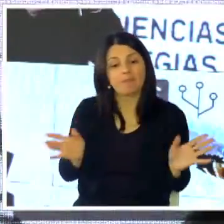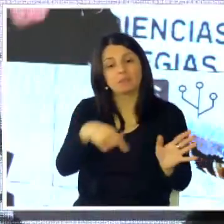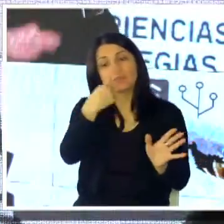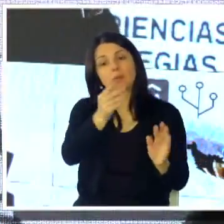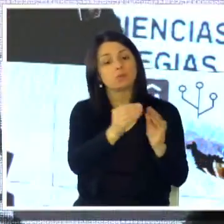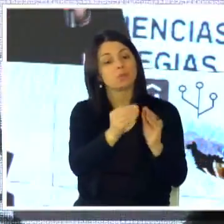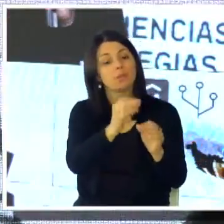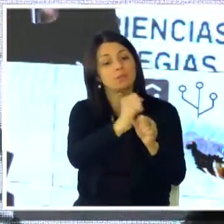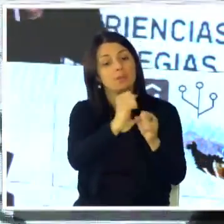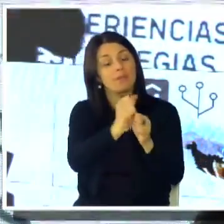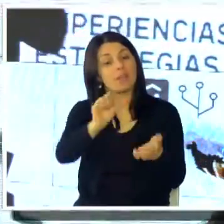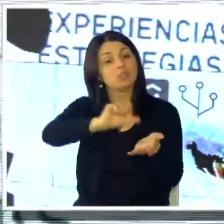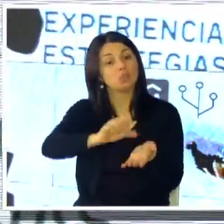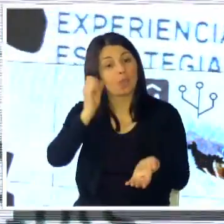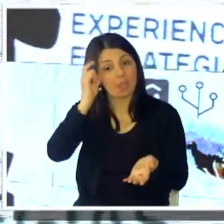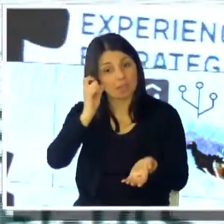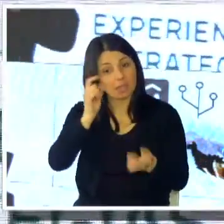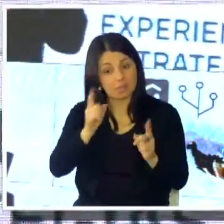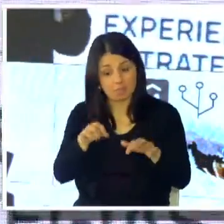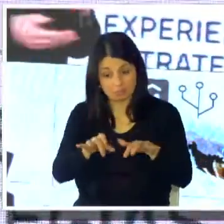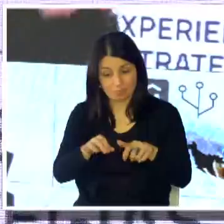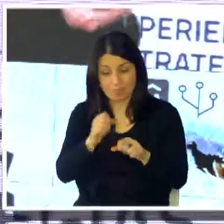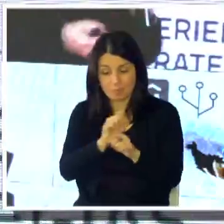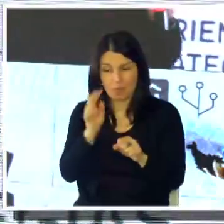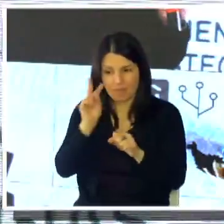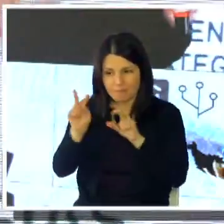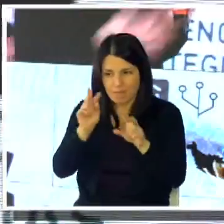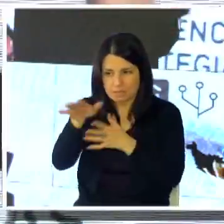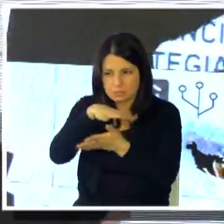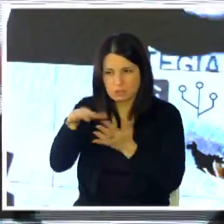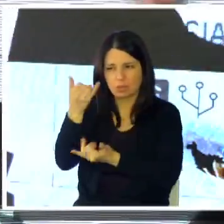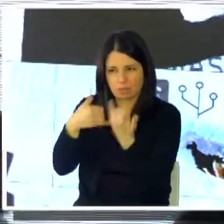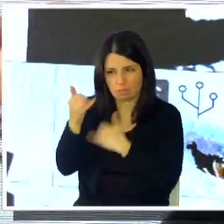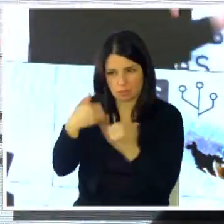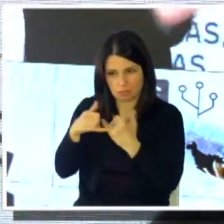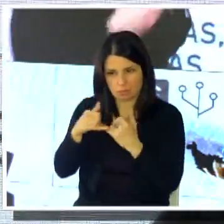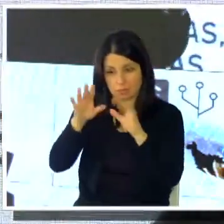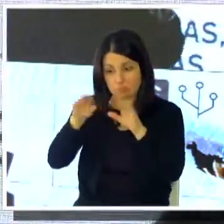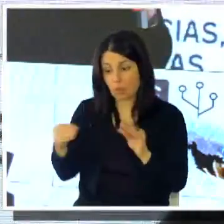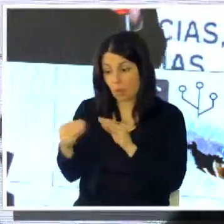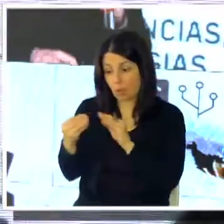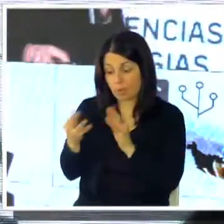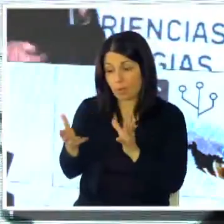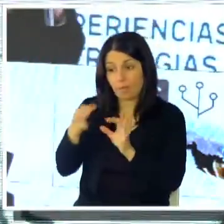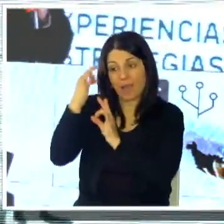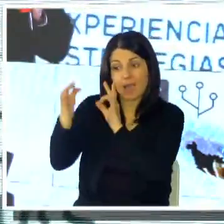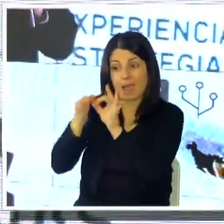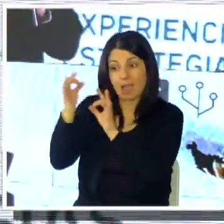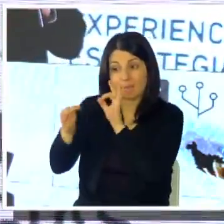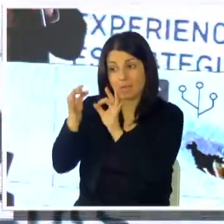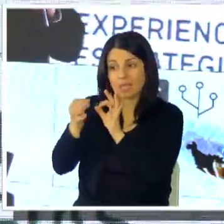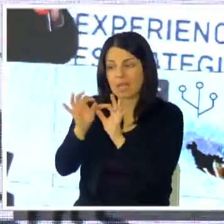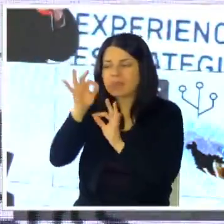poder ver la situación de ciertos datos, etc. Todo esto los compañeros lo van a explicar